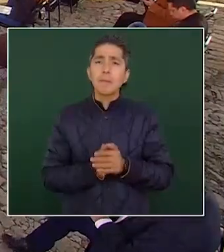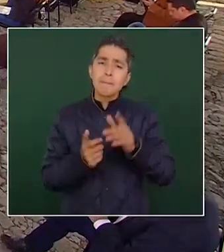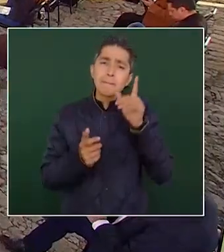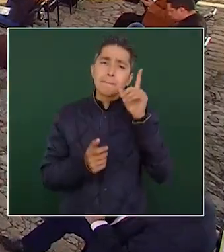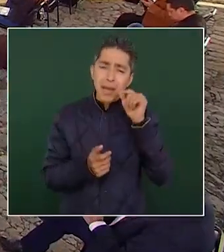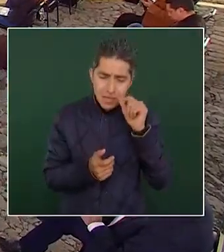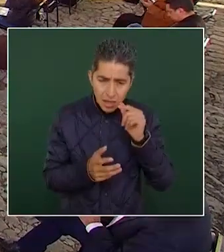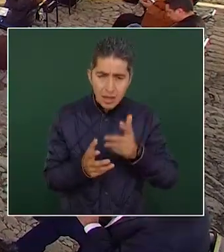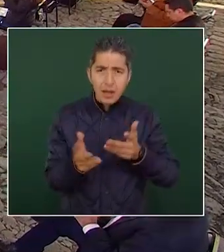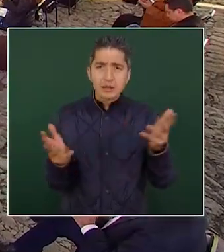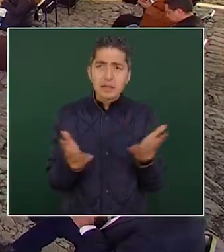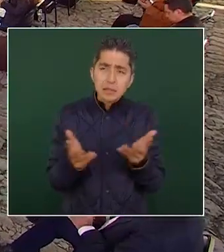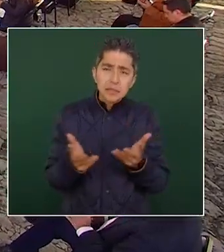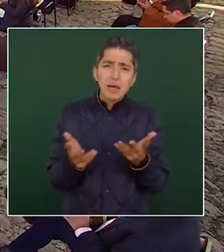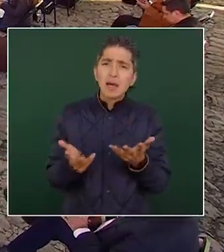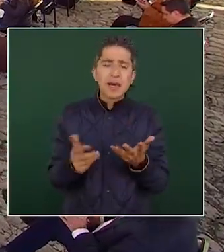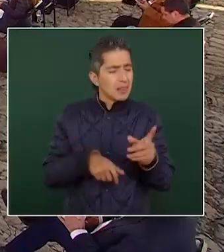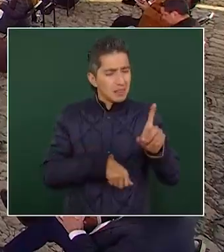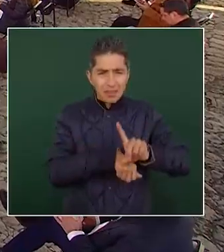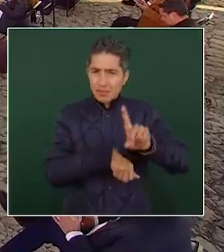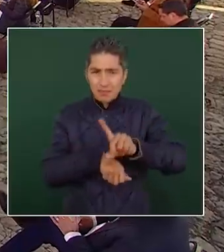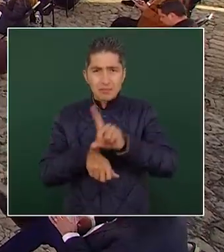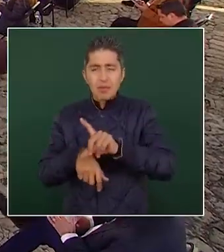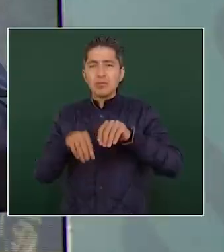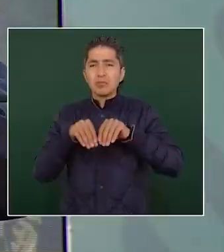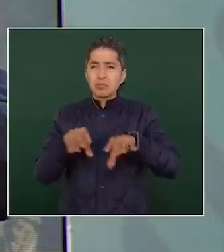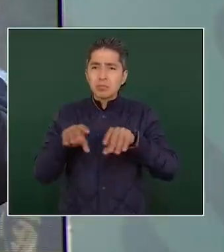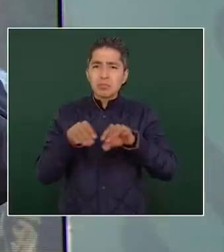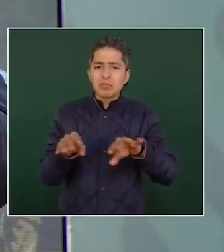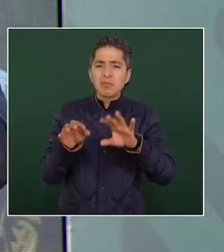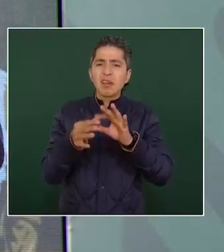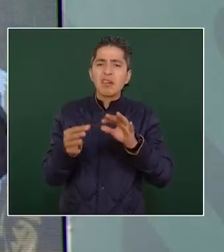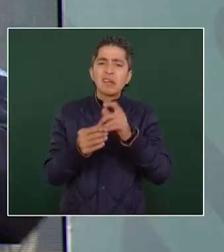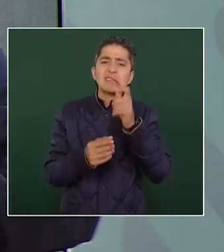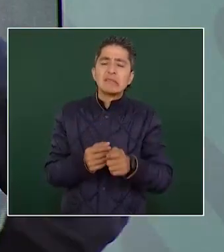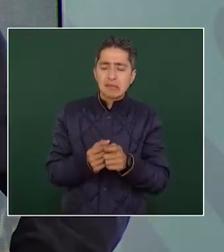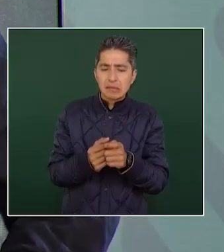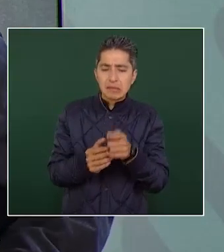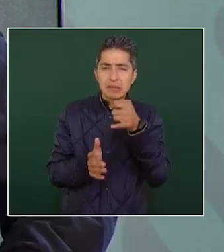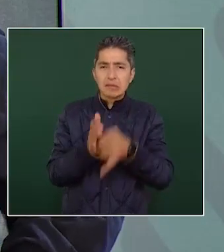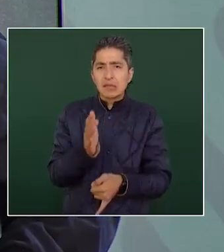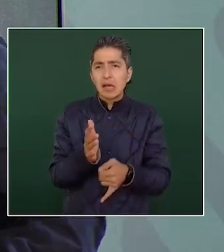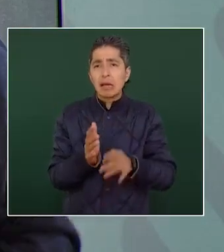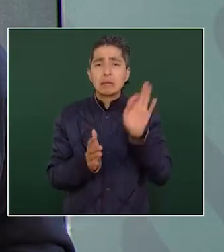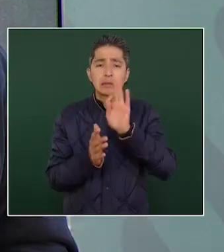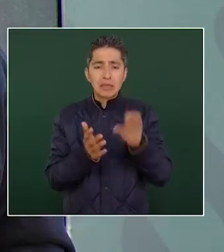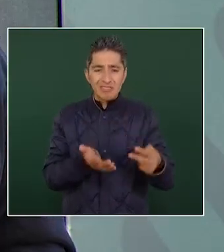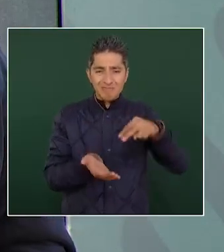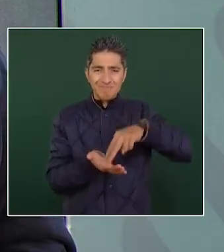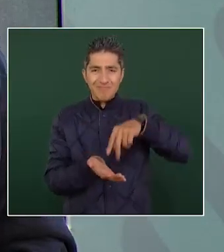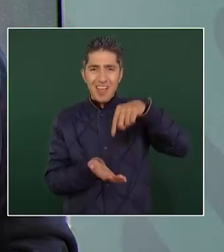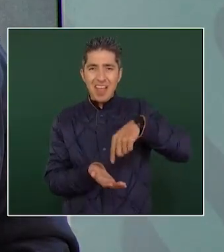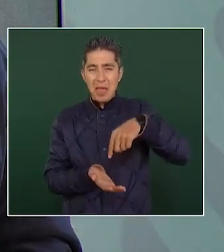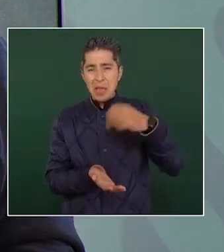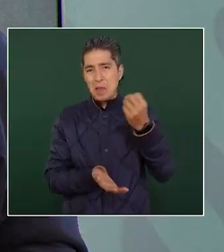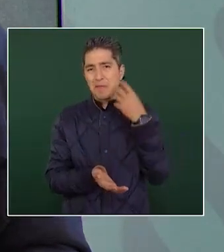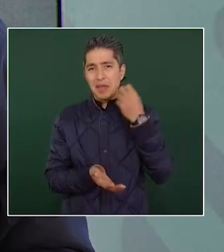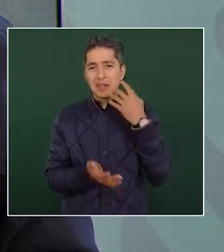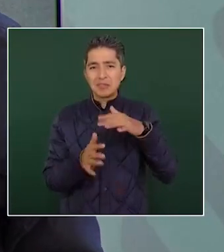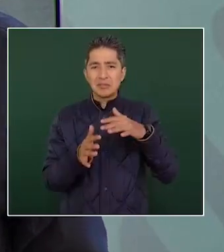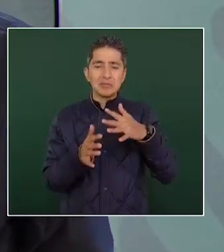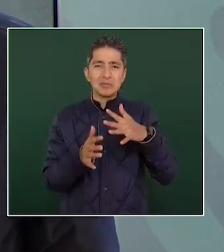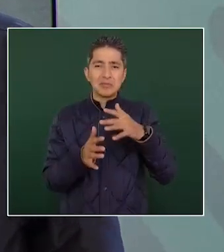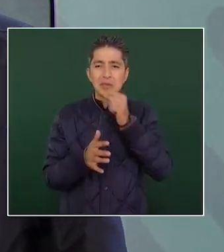mañana y, bueno, todos los días, sea en la conferencia o por